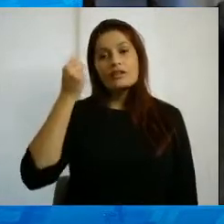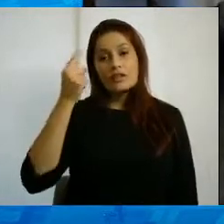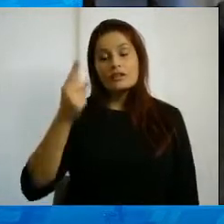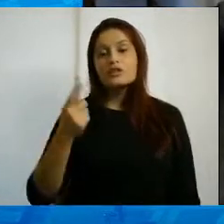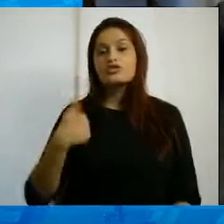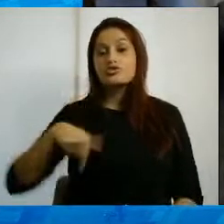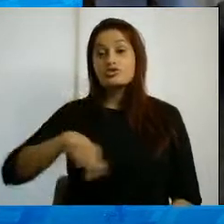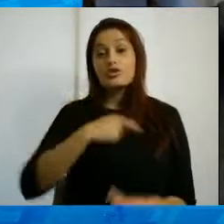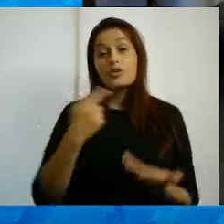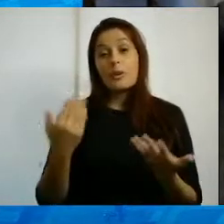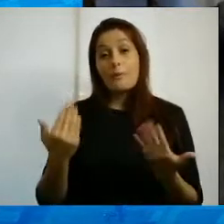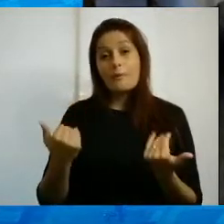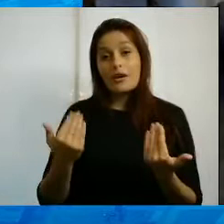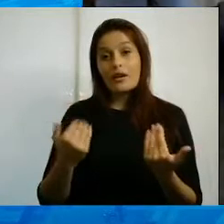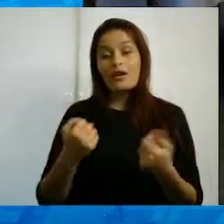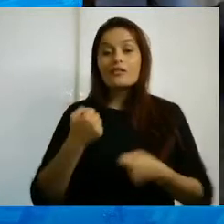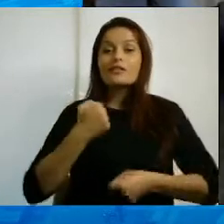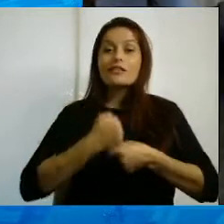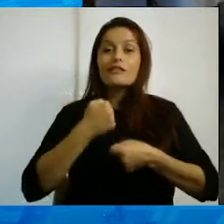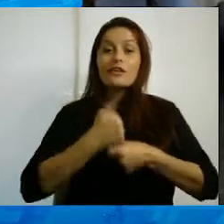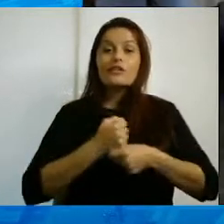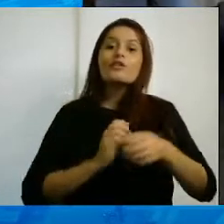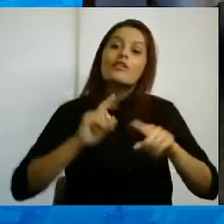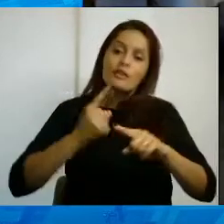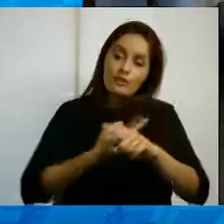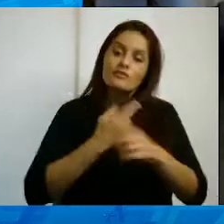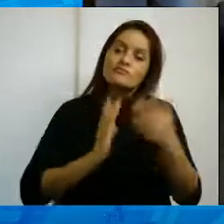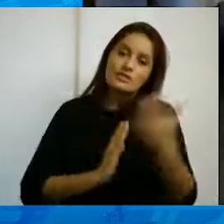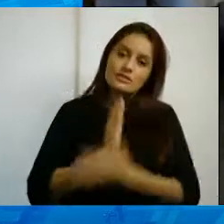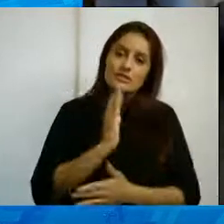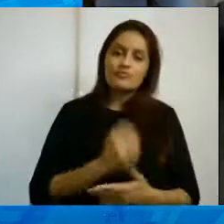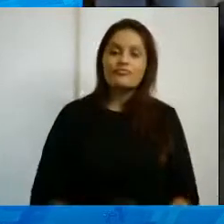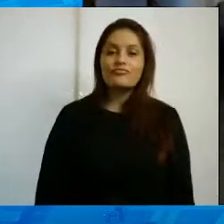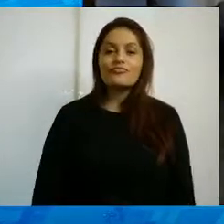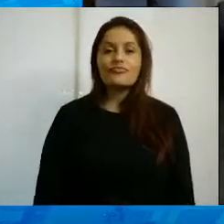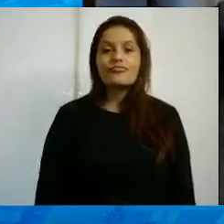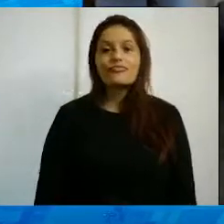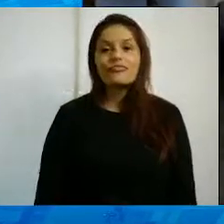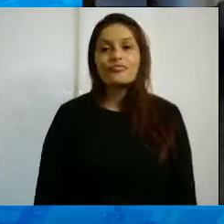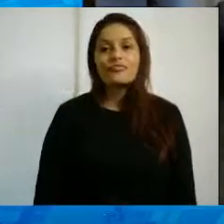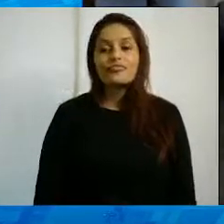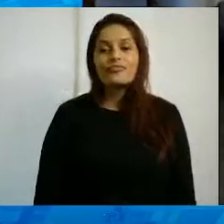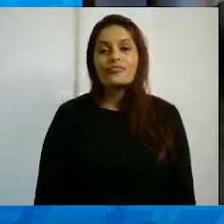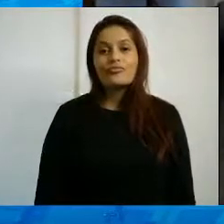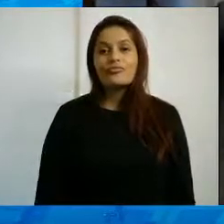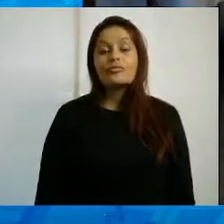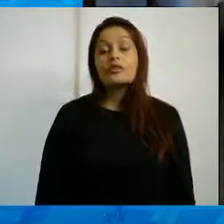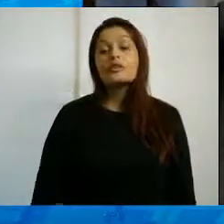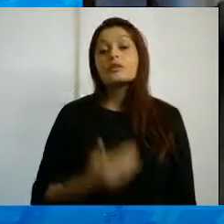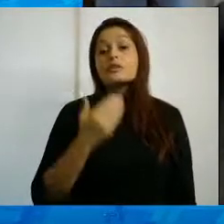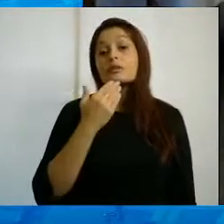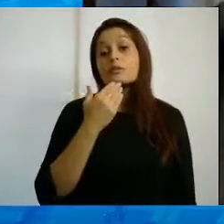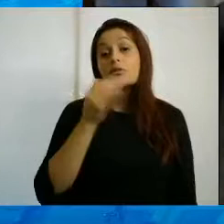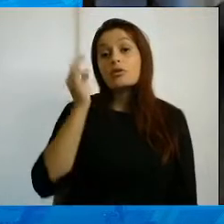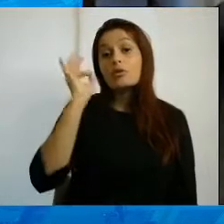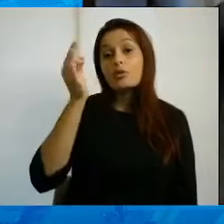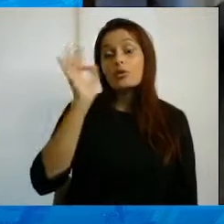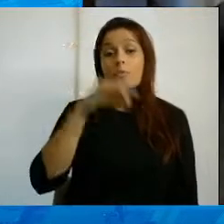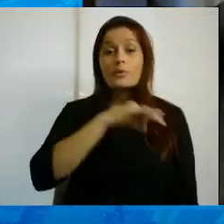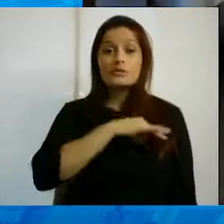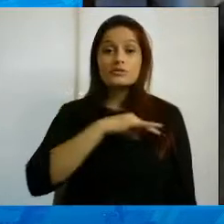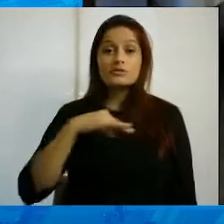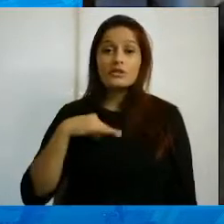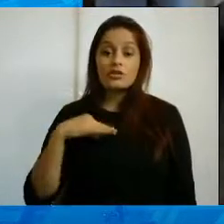del plan de trabajo para poder reiniciar las obras. Pero más allá de eso, también nos reunimos con el Ministerio